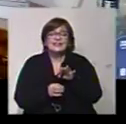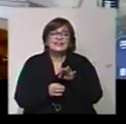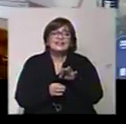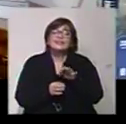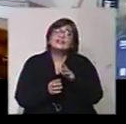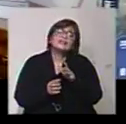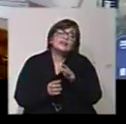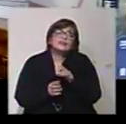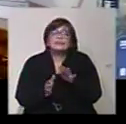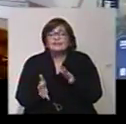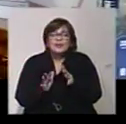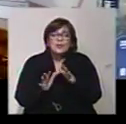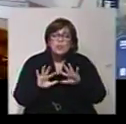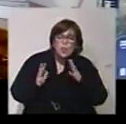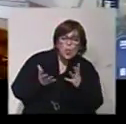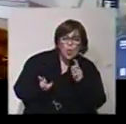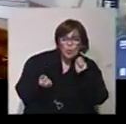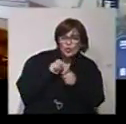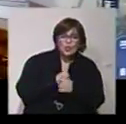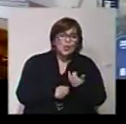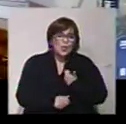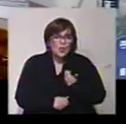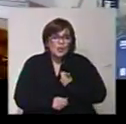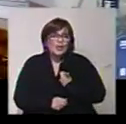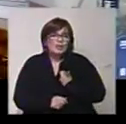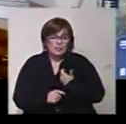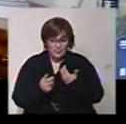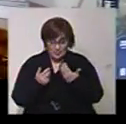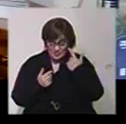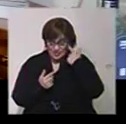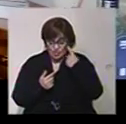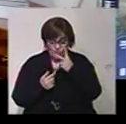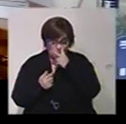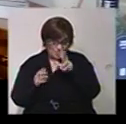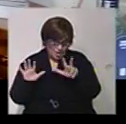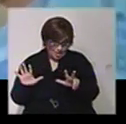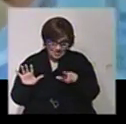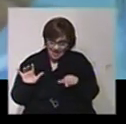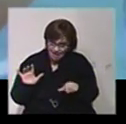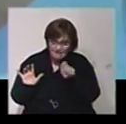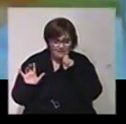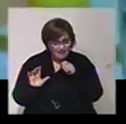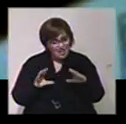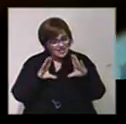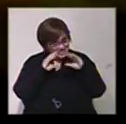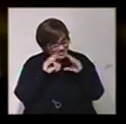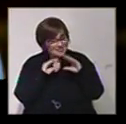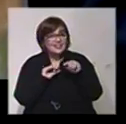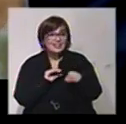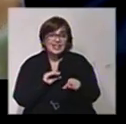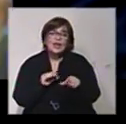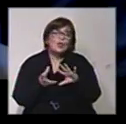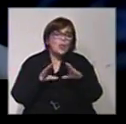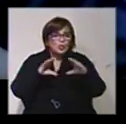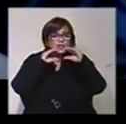habla un poco de cómo cambió el mundo, porque en este momento del 2008 él resaltaba mucho el chivito. Él decía que realmente era un sándwich que